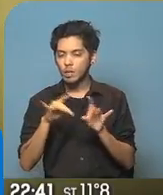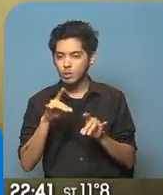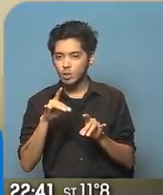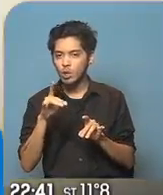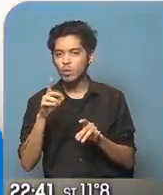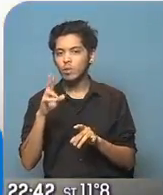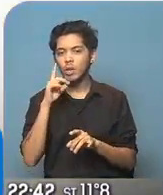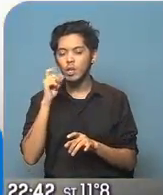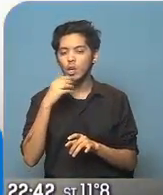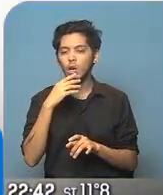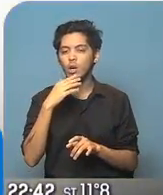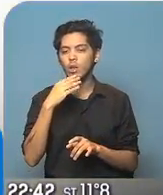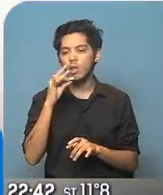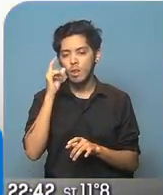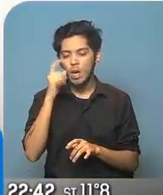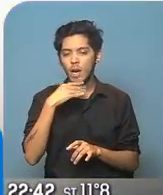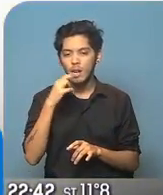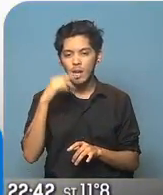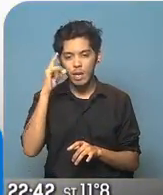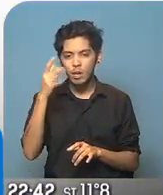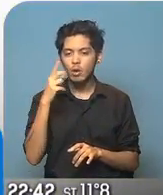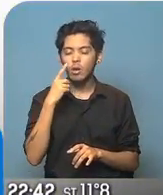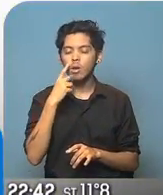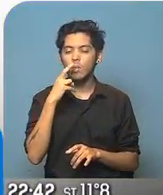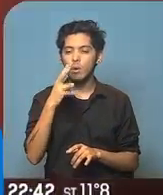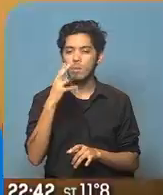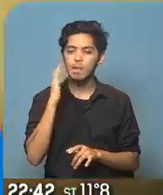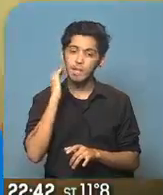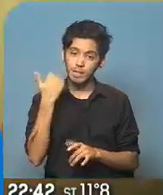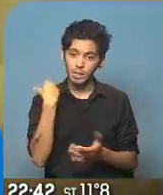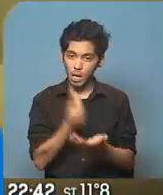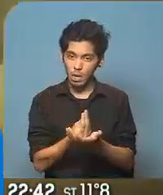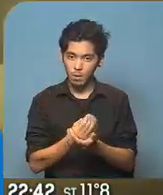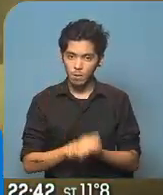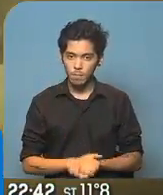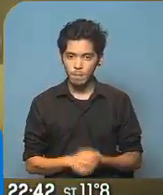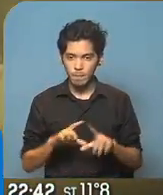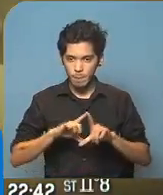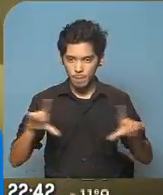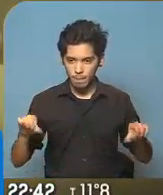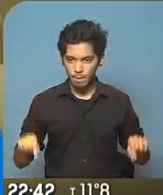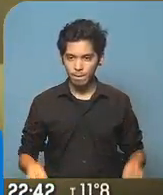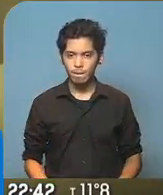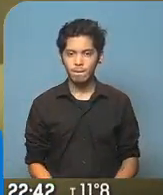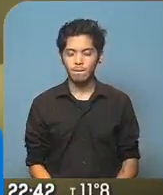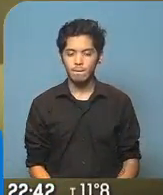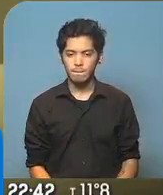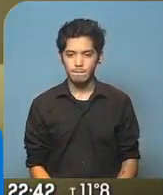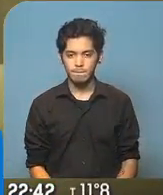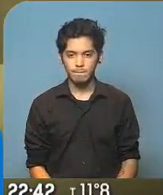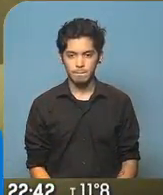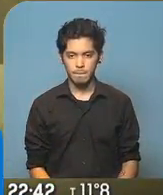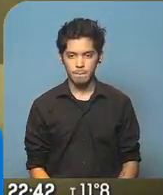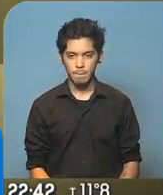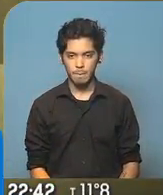como sede de los Juegos Olímpicos en 2016. Eu só lamento que venha uma denúncia de corrupção, de